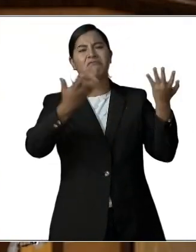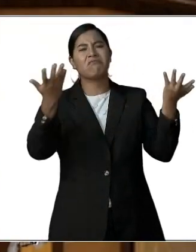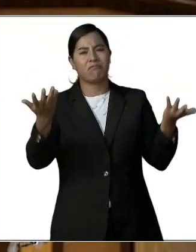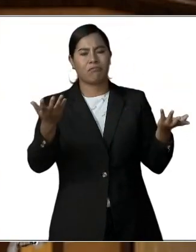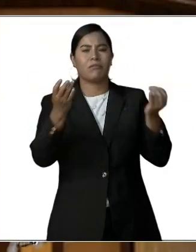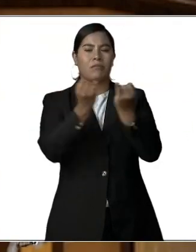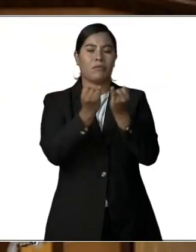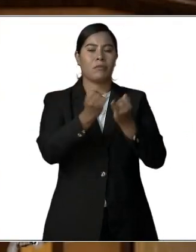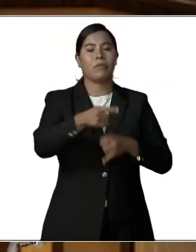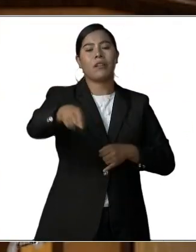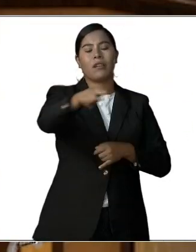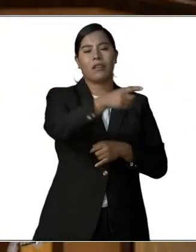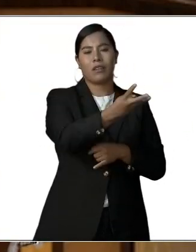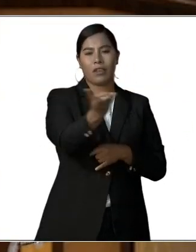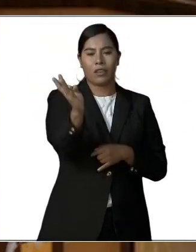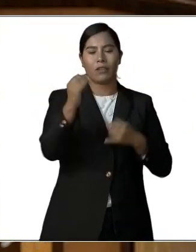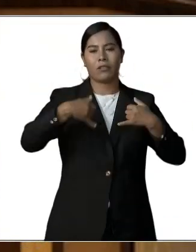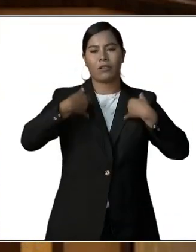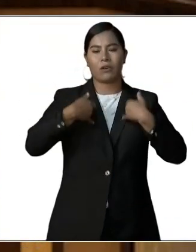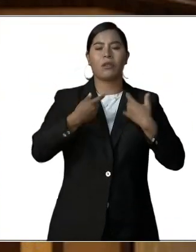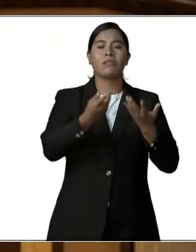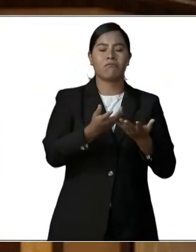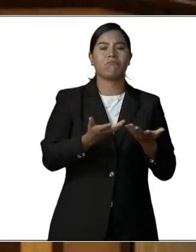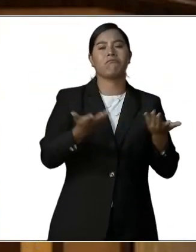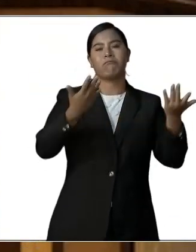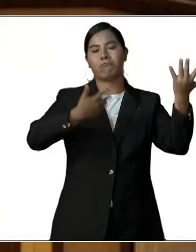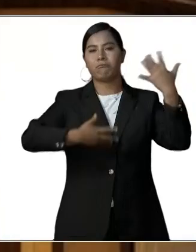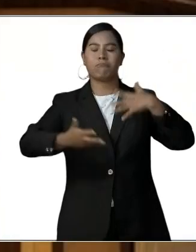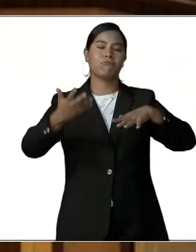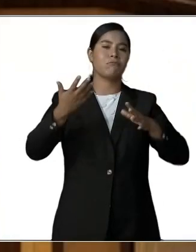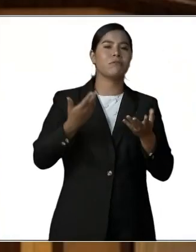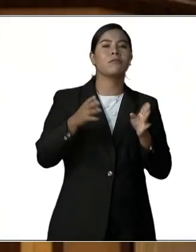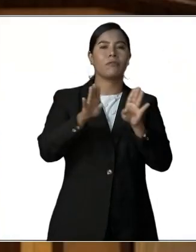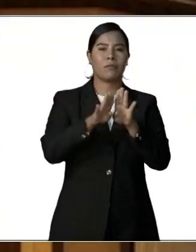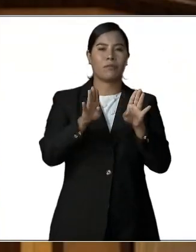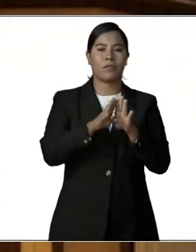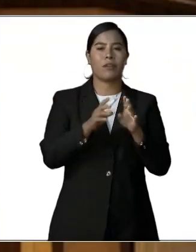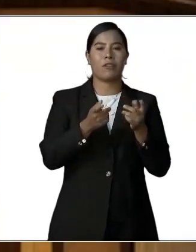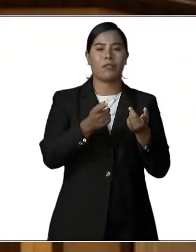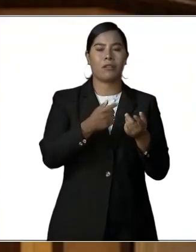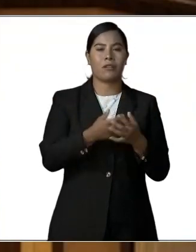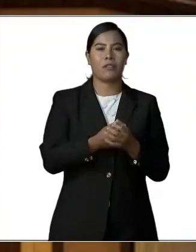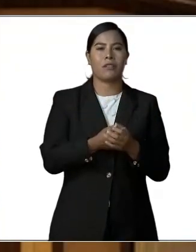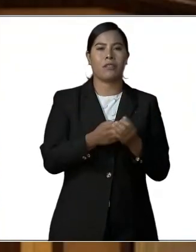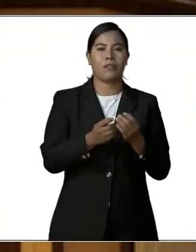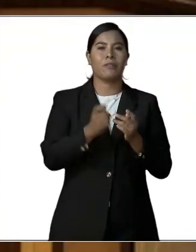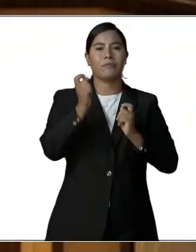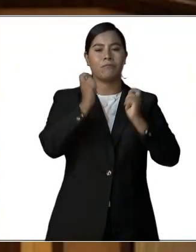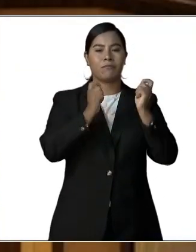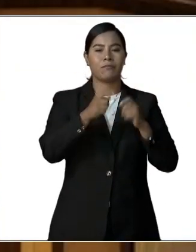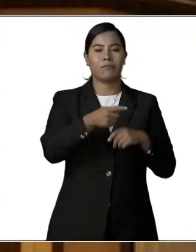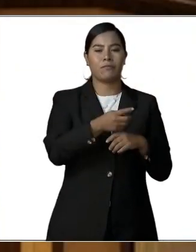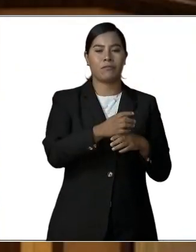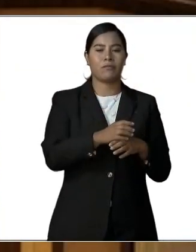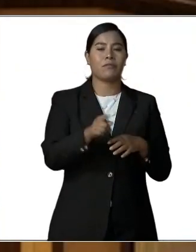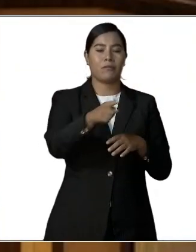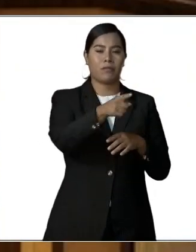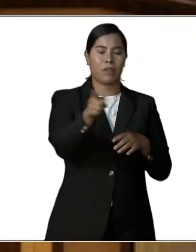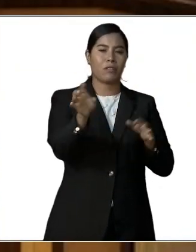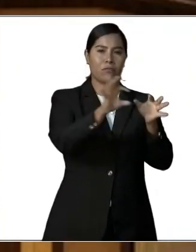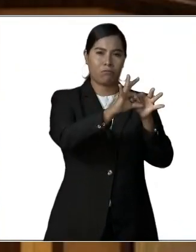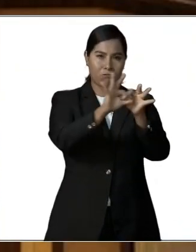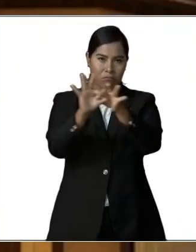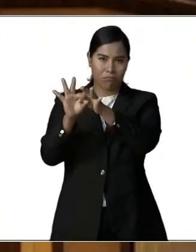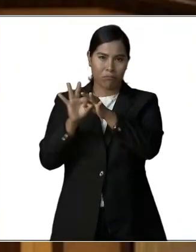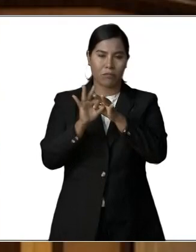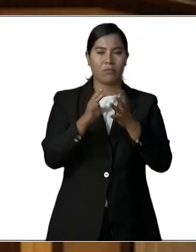o desenvolvimiento escénico, que es algo a lo que las rondallas le dan mucho... Sí. La uniformidad con que llegan al